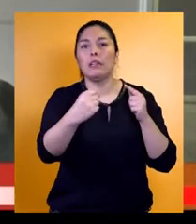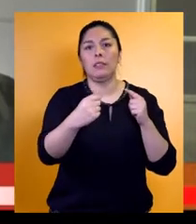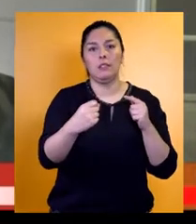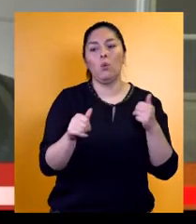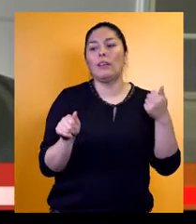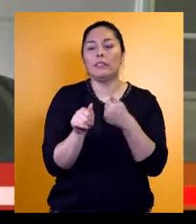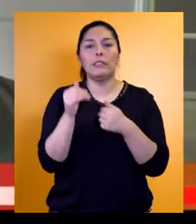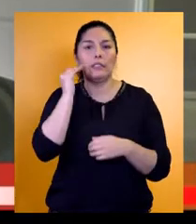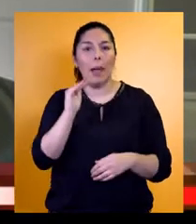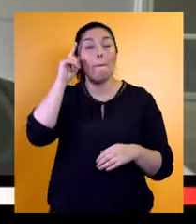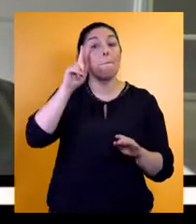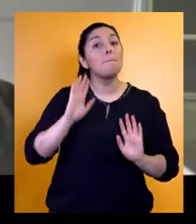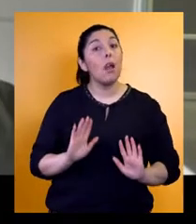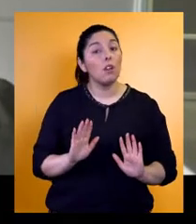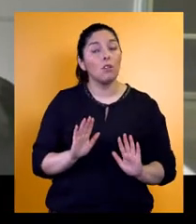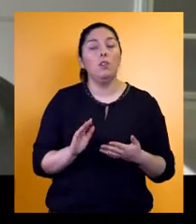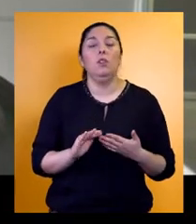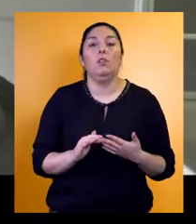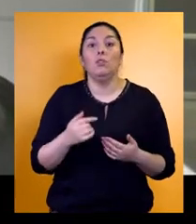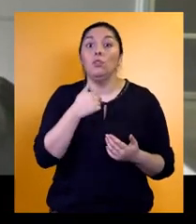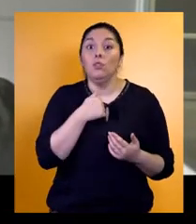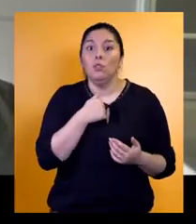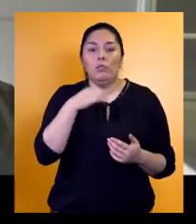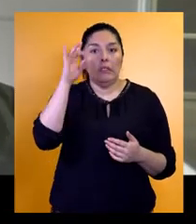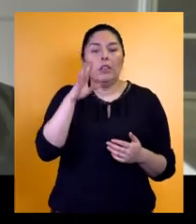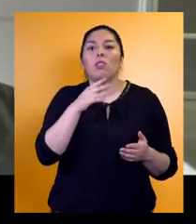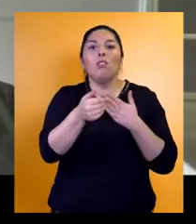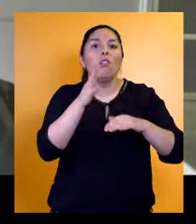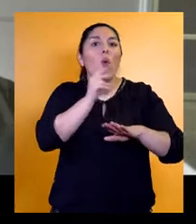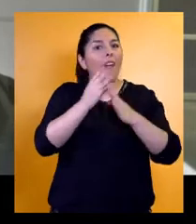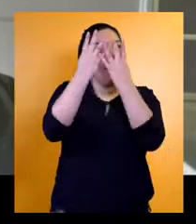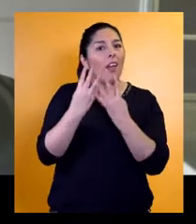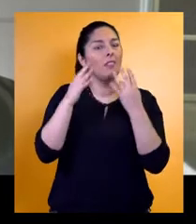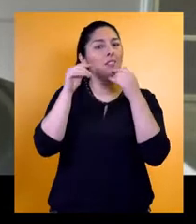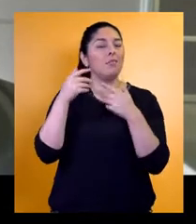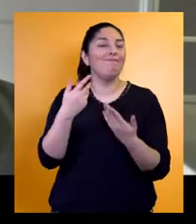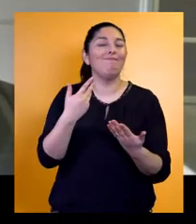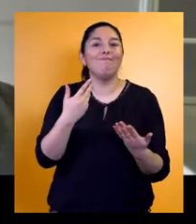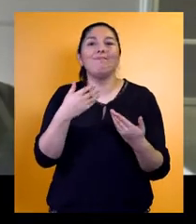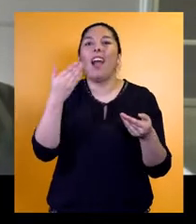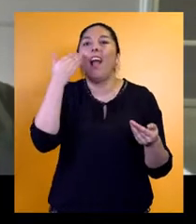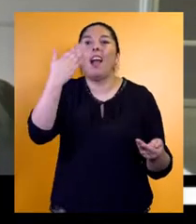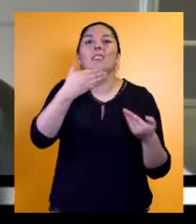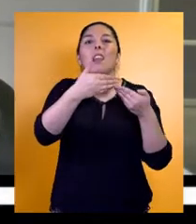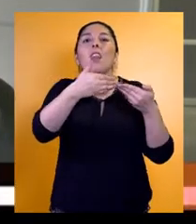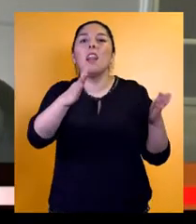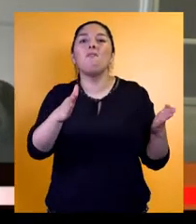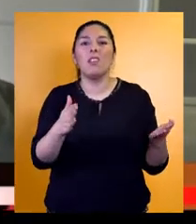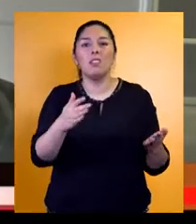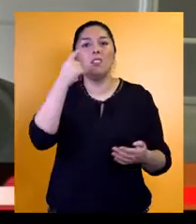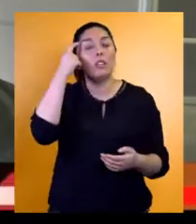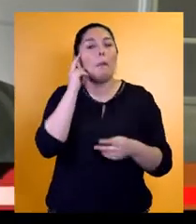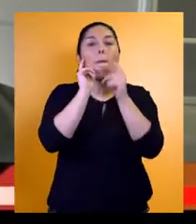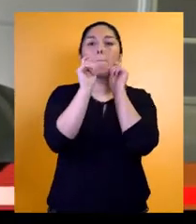es. No obstante, él al no cumplir cárcel, igual va a quedar libre y lo